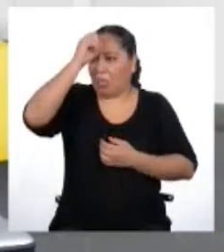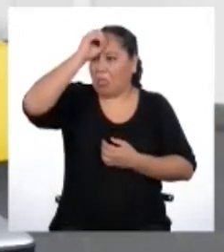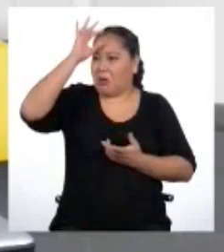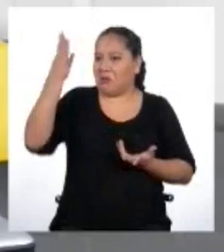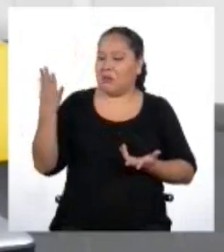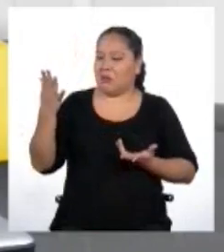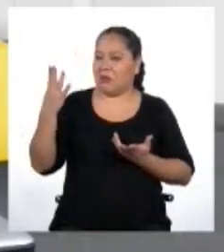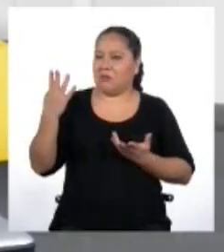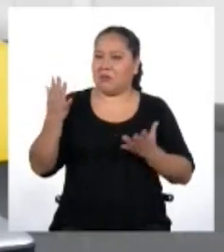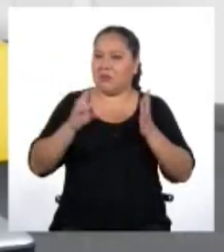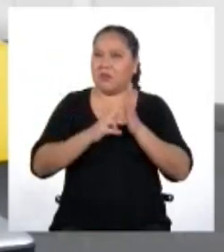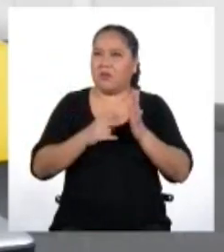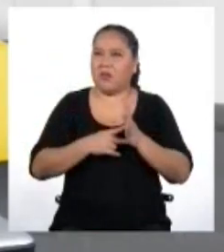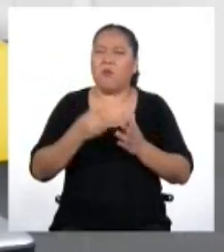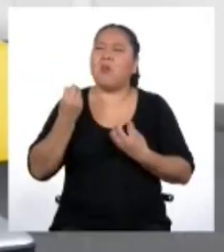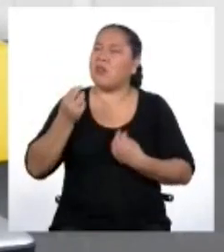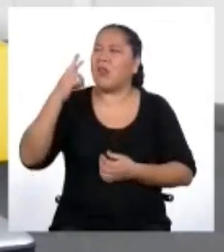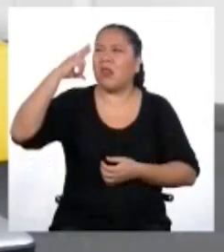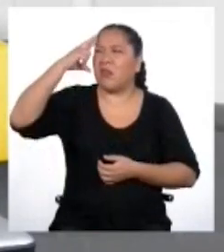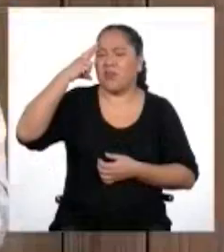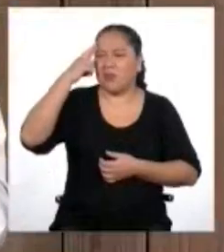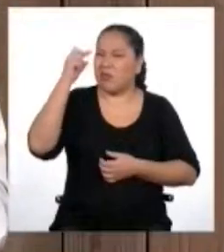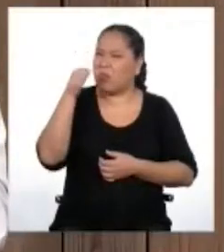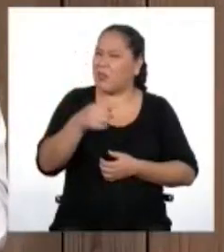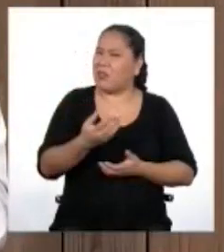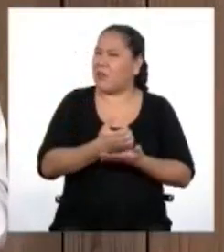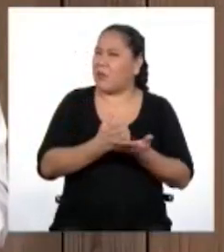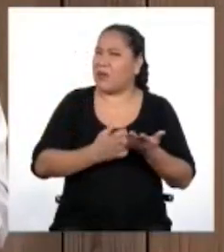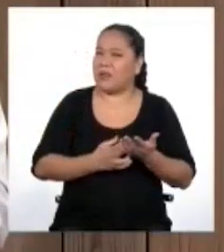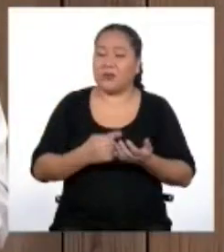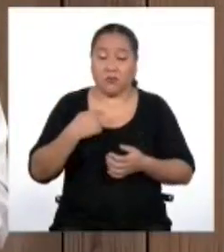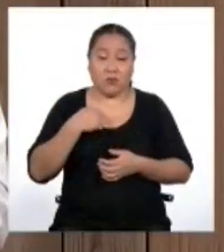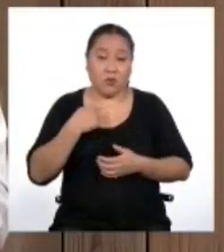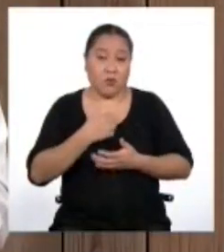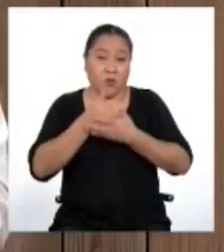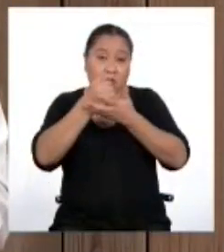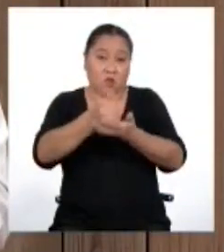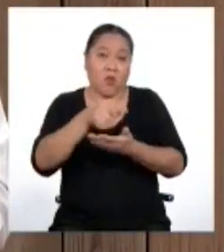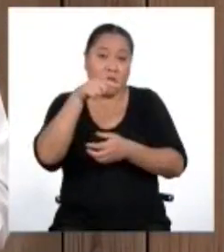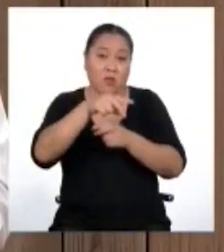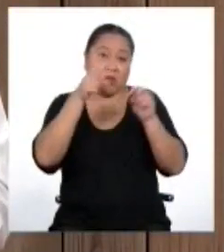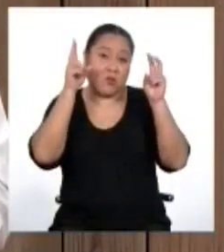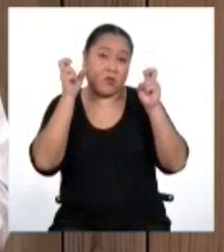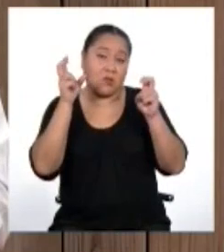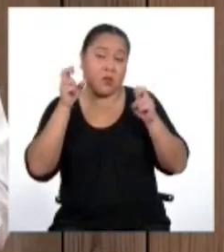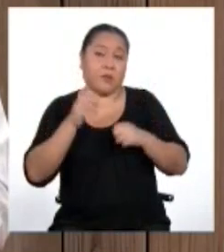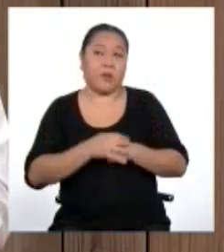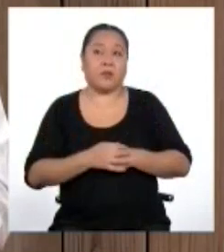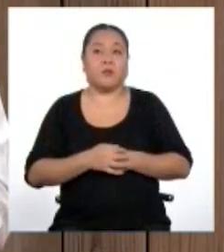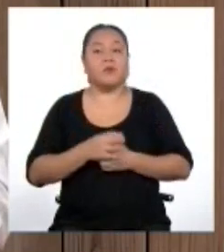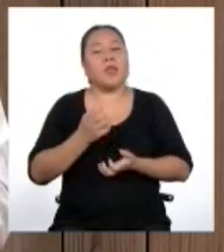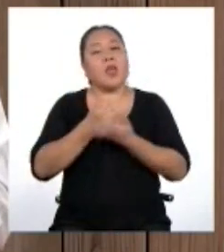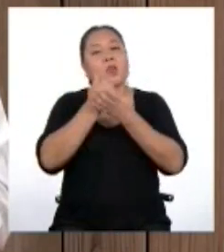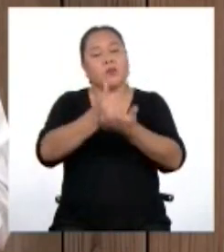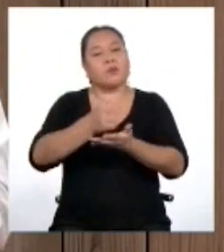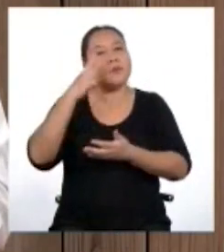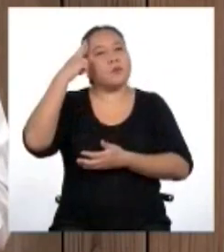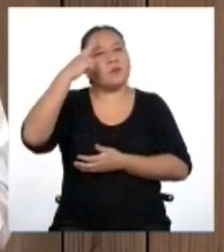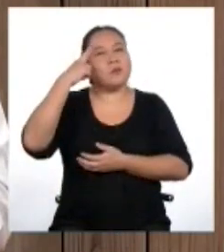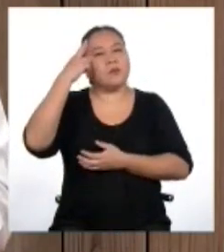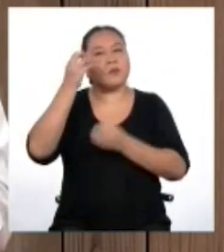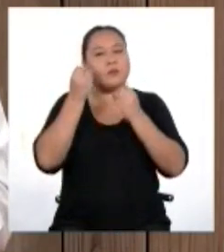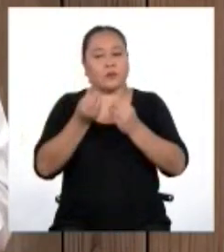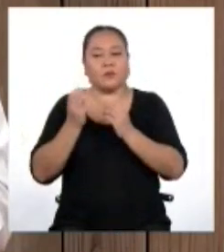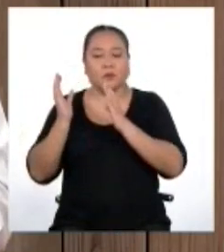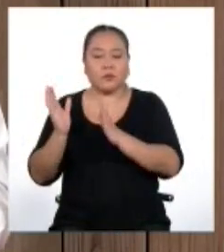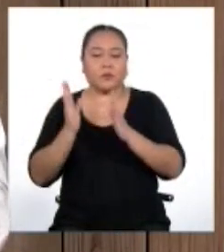qué se refiere o por qué tendría que reflexionar sobre eso. Yo puedo darte una mano con estos temas. Te ayudaré en tu reflexión sobre cómo se